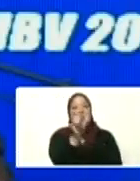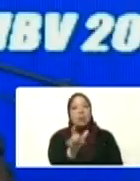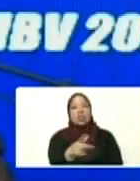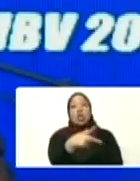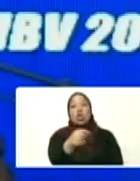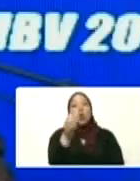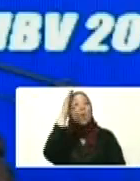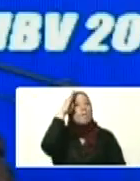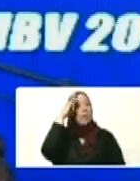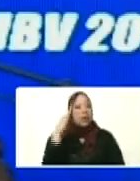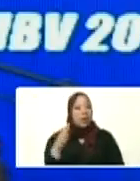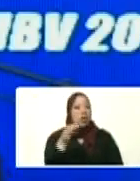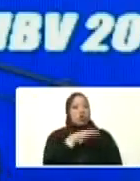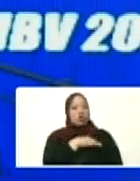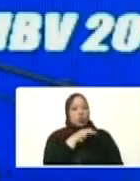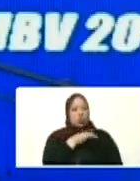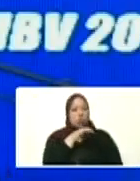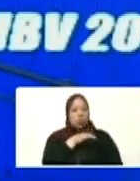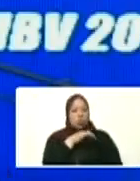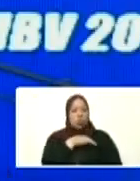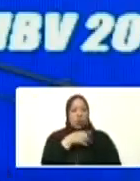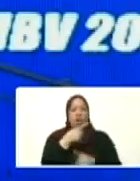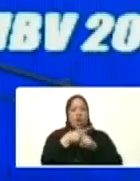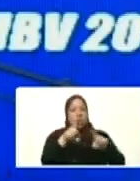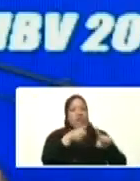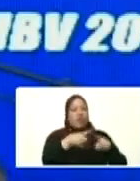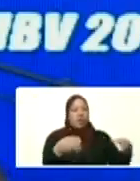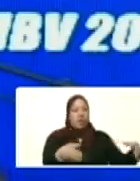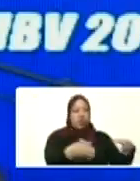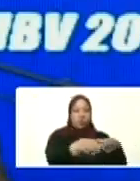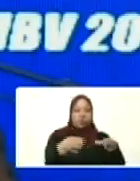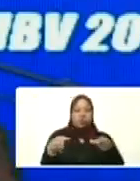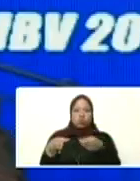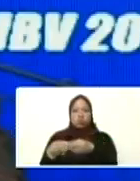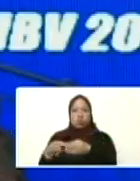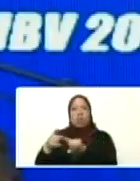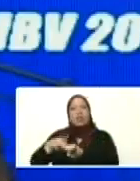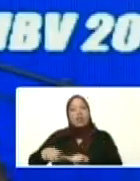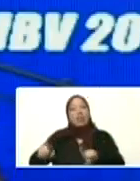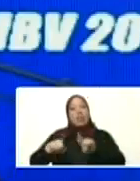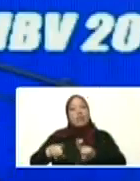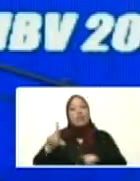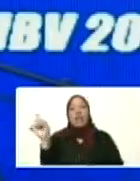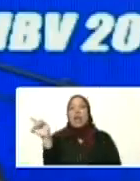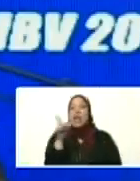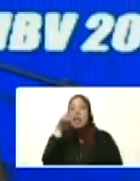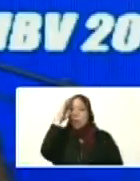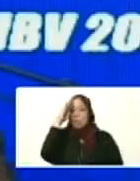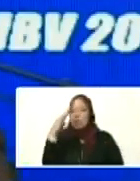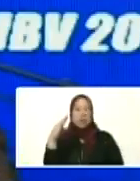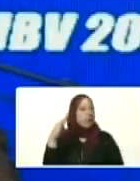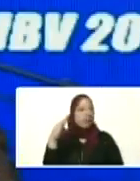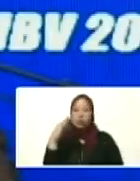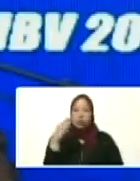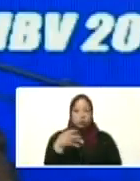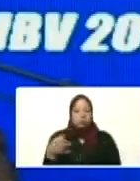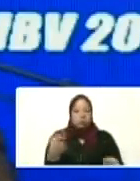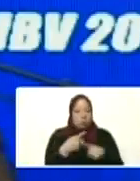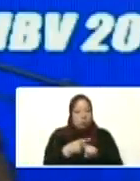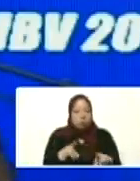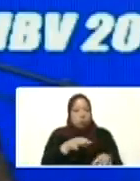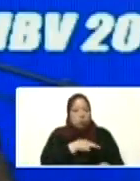militar, tropa alistada, tropa profesionales, oficiales subalternos, oficiales superiores y oficiales